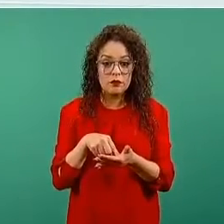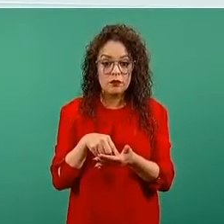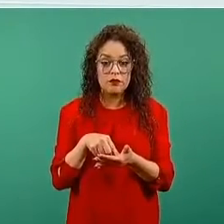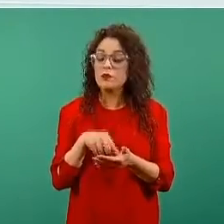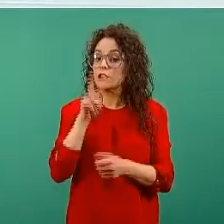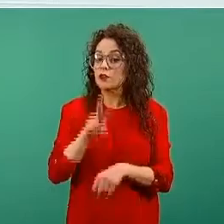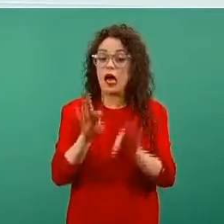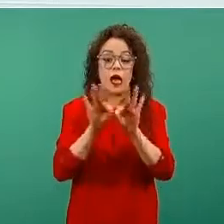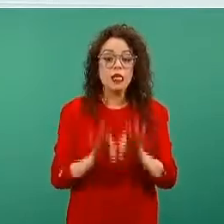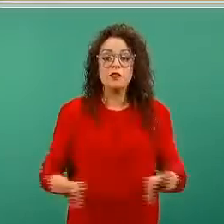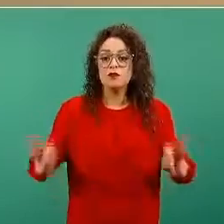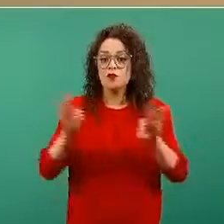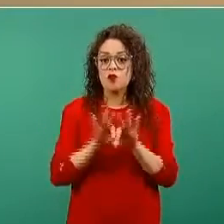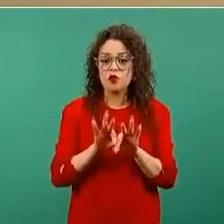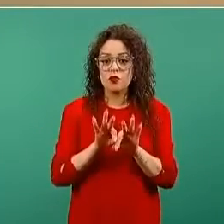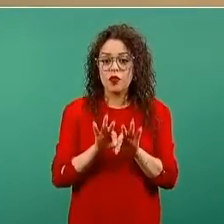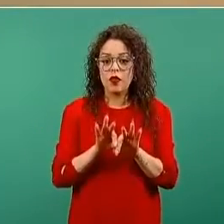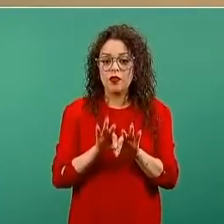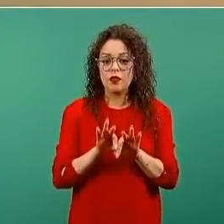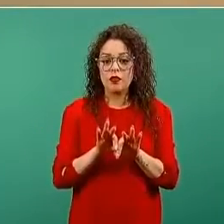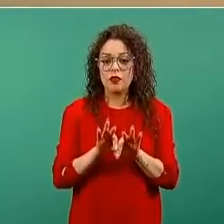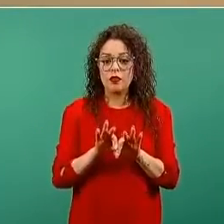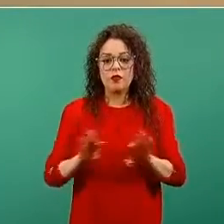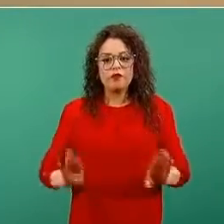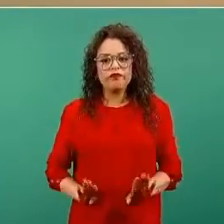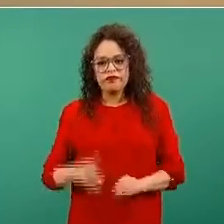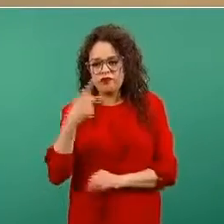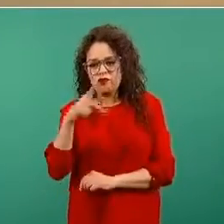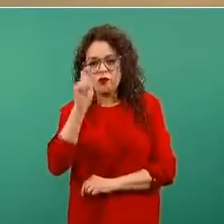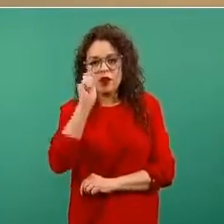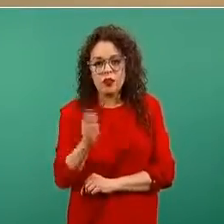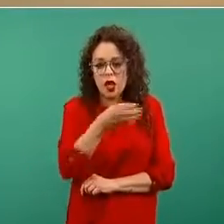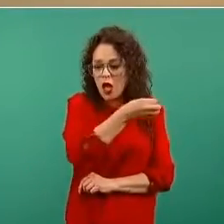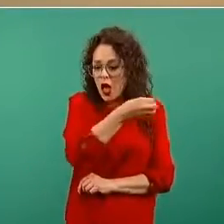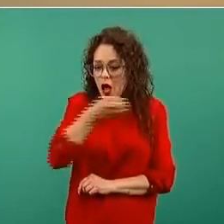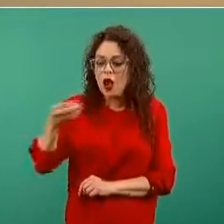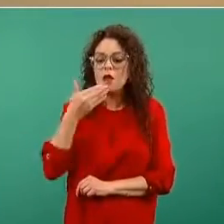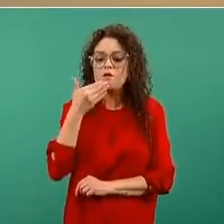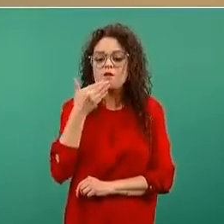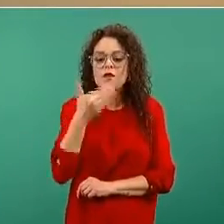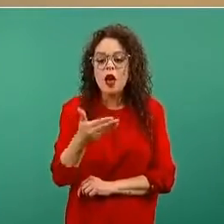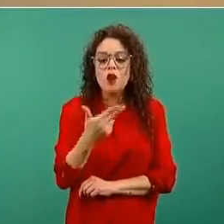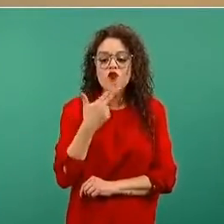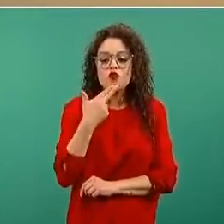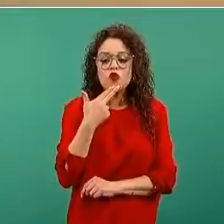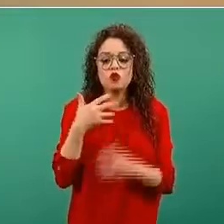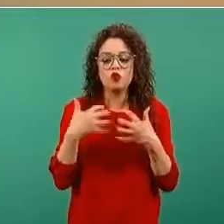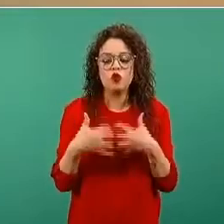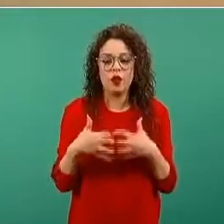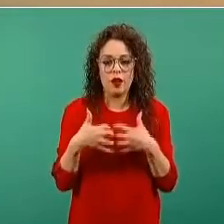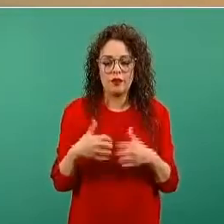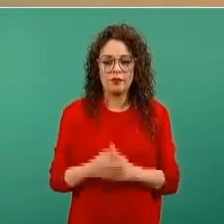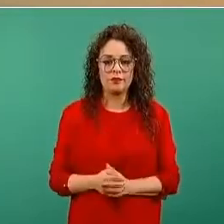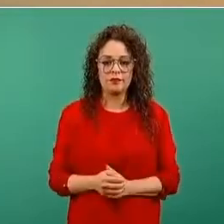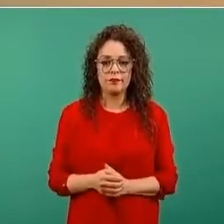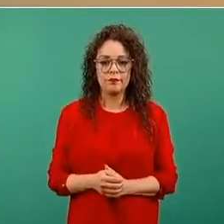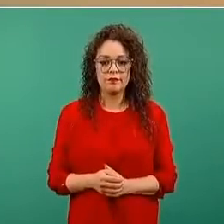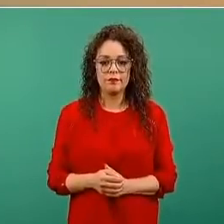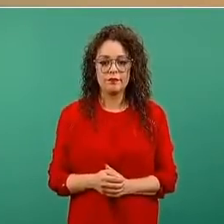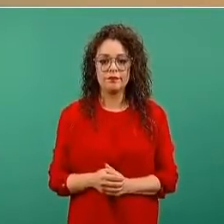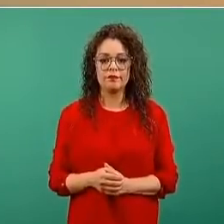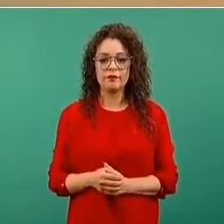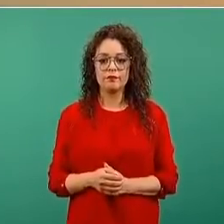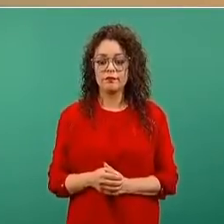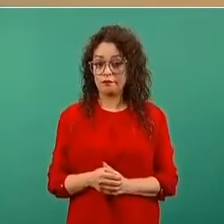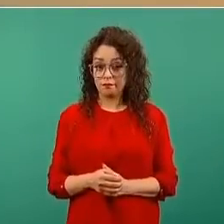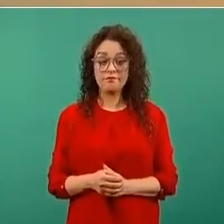característica muy importante, que es el orden de funcionamiento. En el territorio estamos desplegados